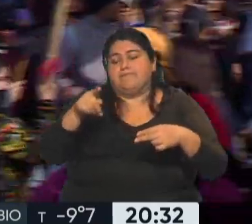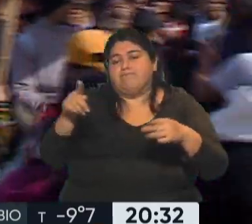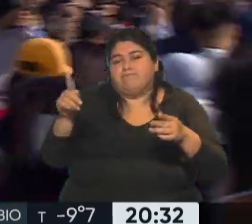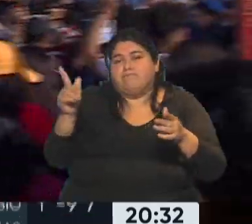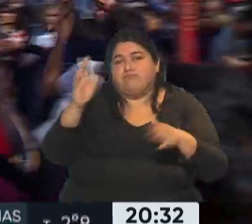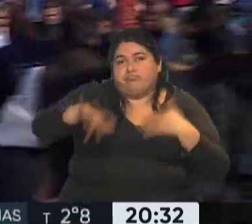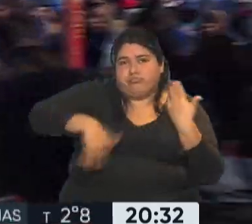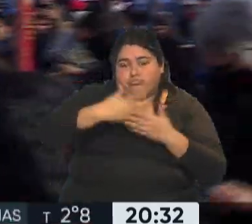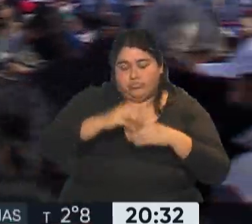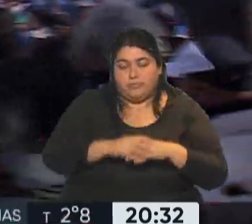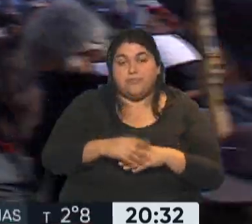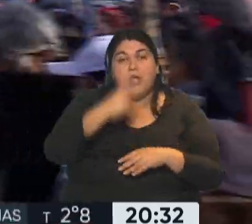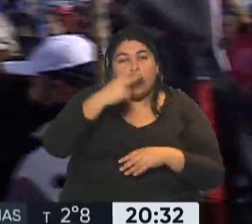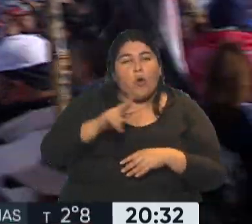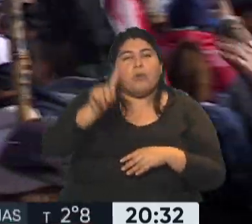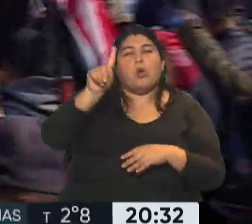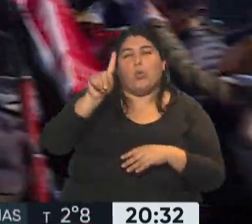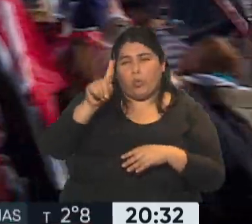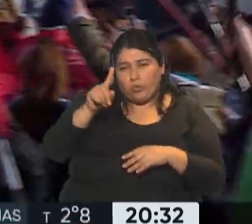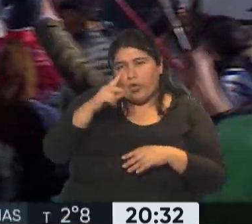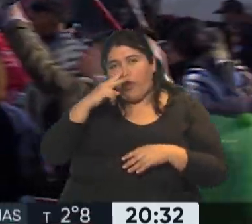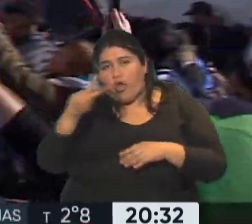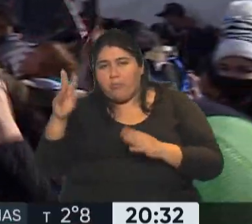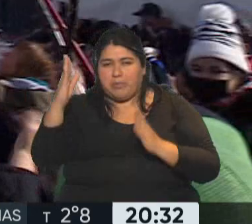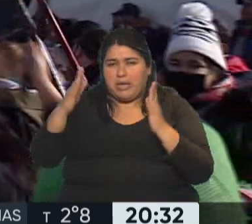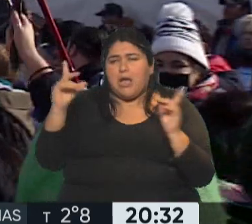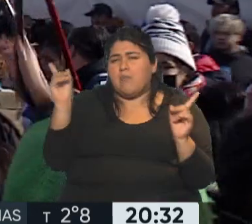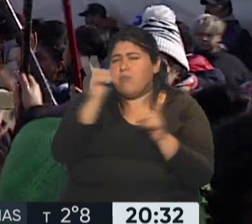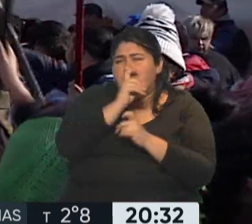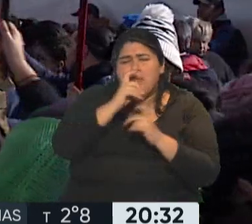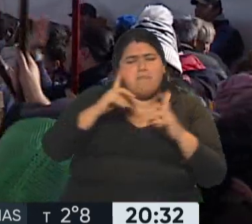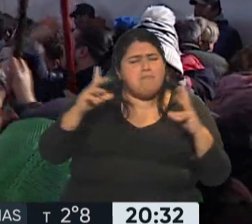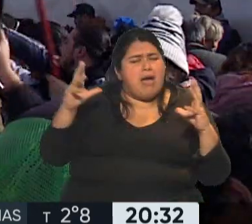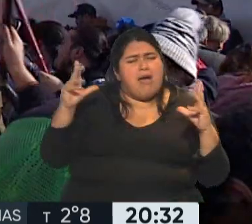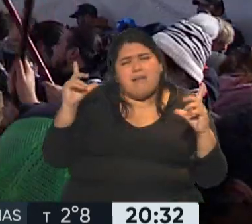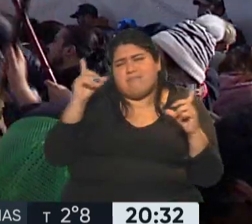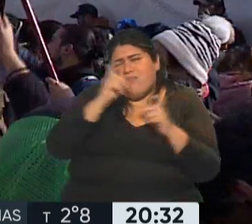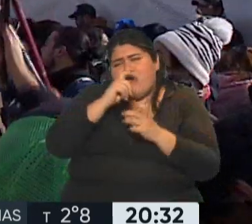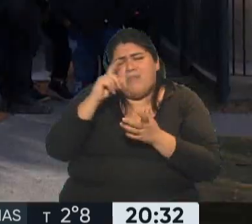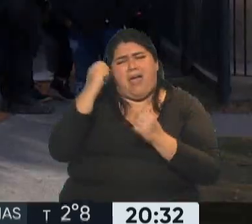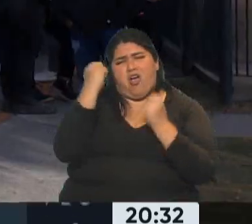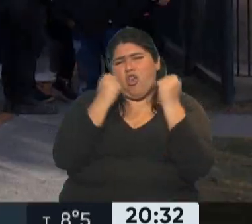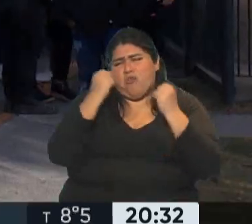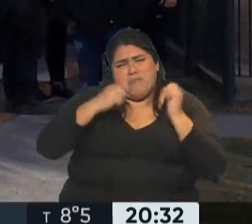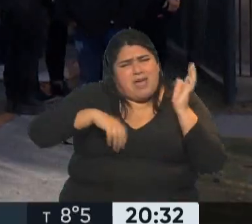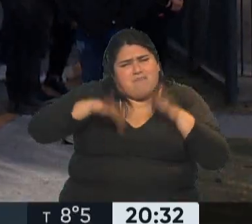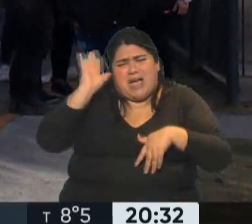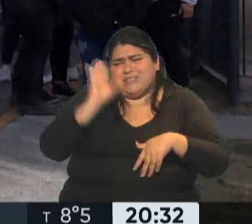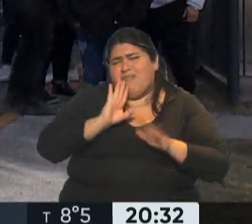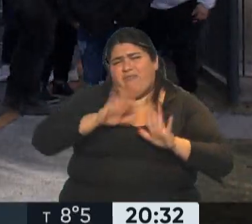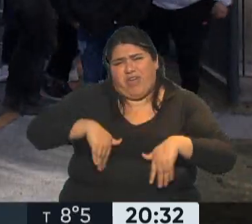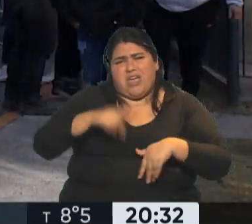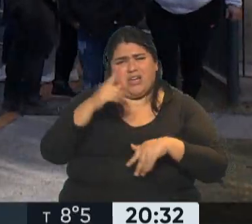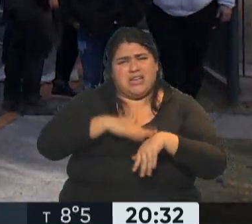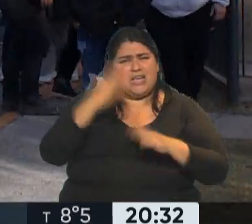2000, 2001 lo que se vivió, la crisis más profunda de la historia de los últimos años nuestra, que además marcó